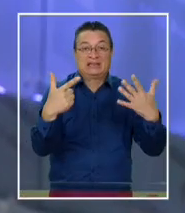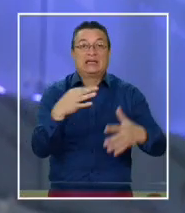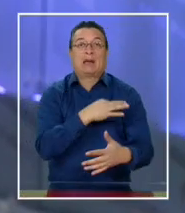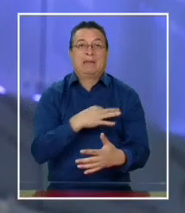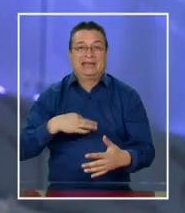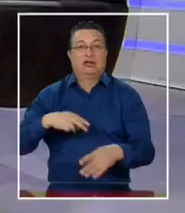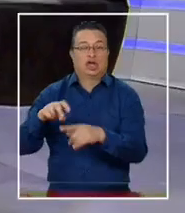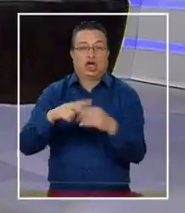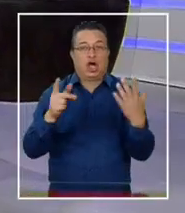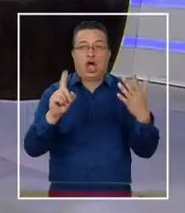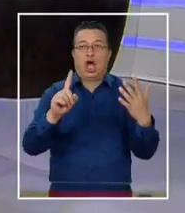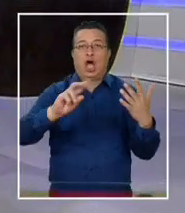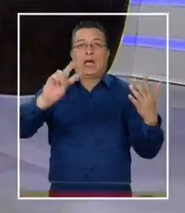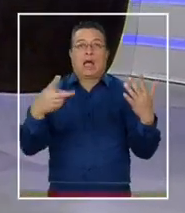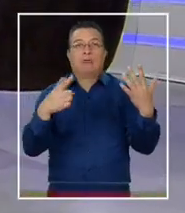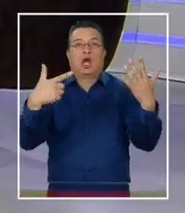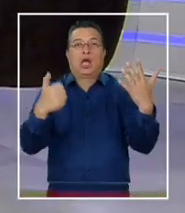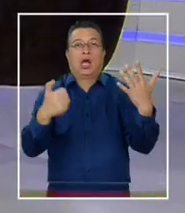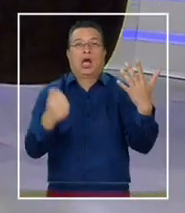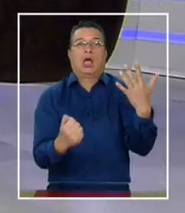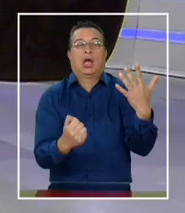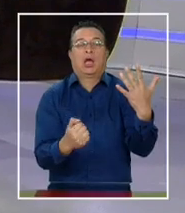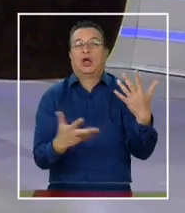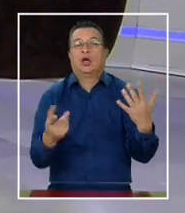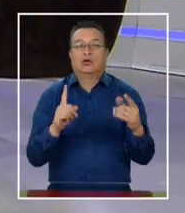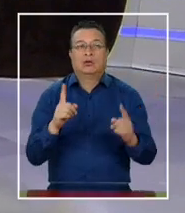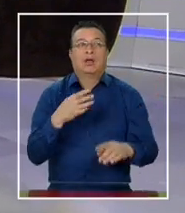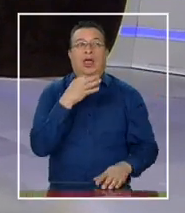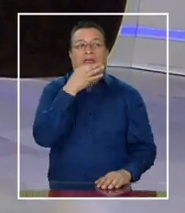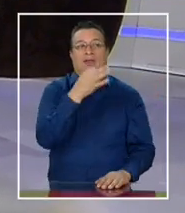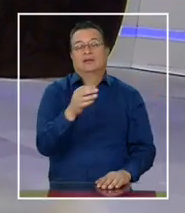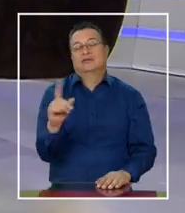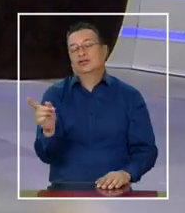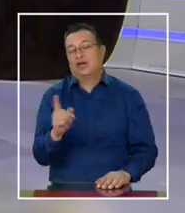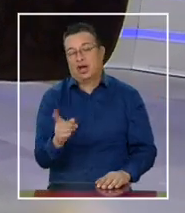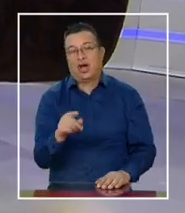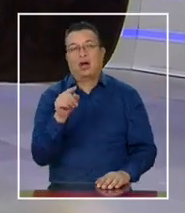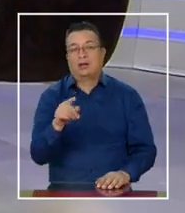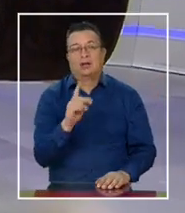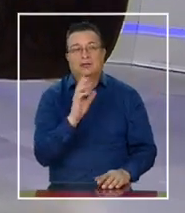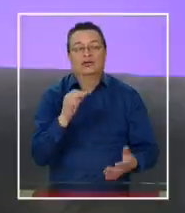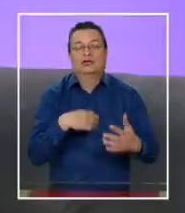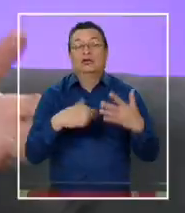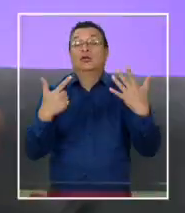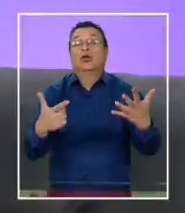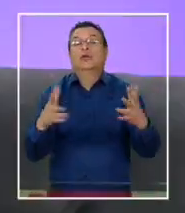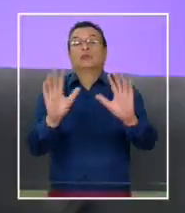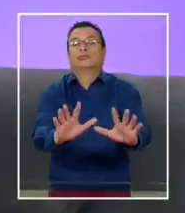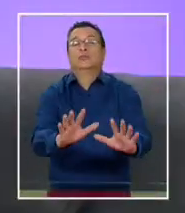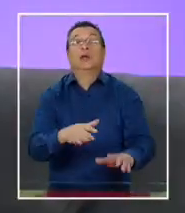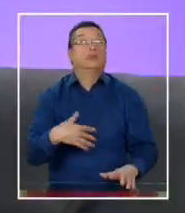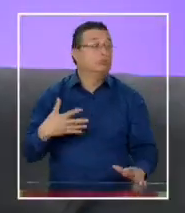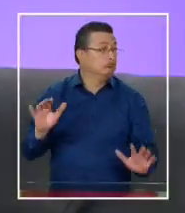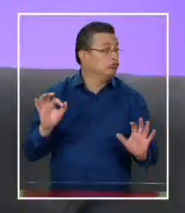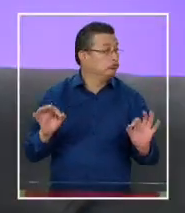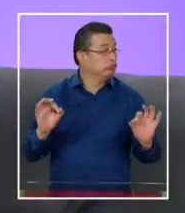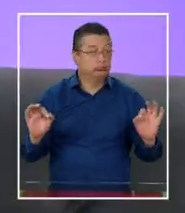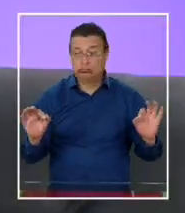como de participar con la Silla los cambios ya y terminó siendo al revés al final